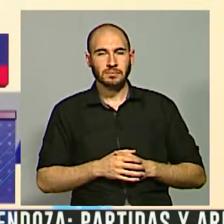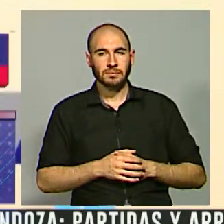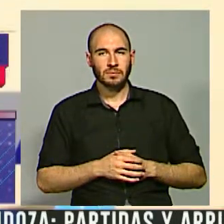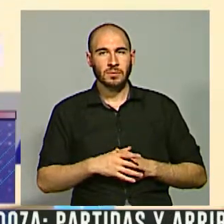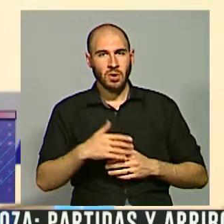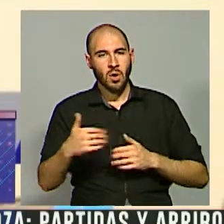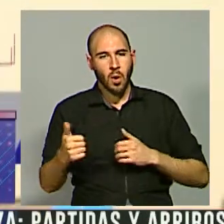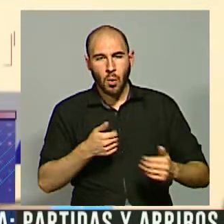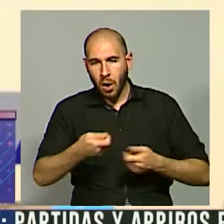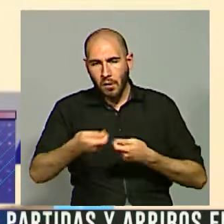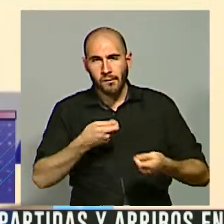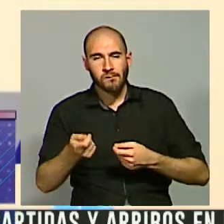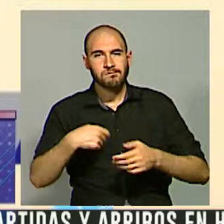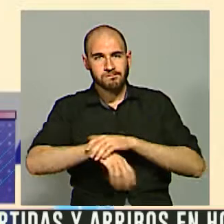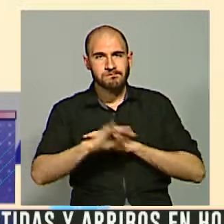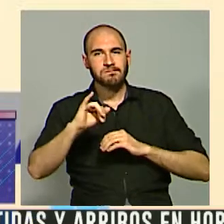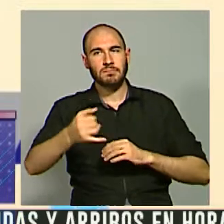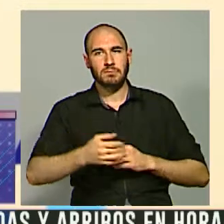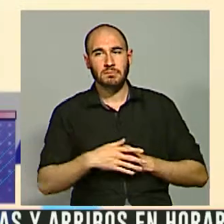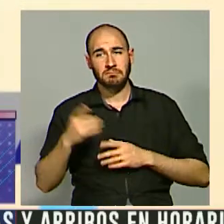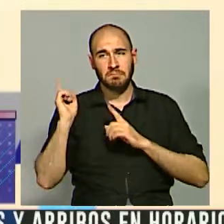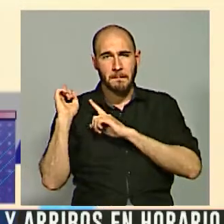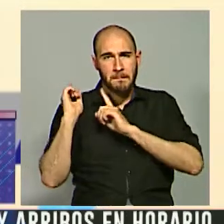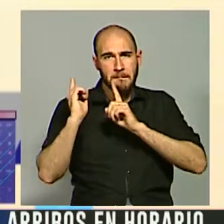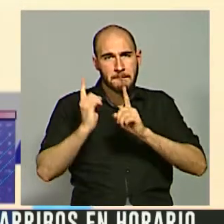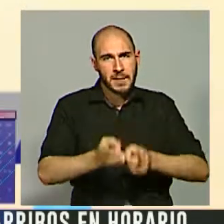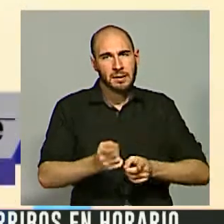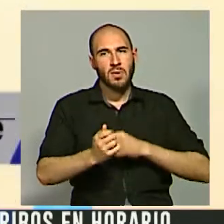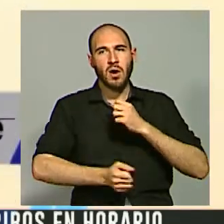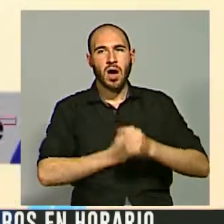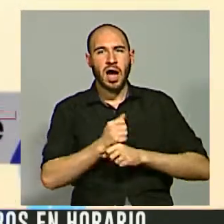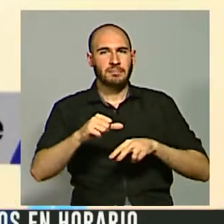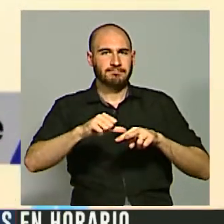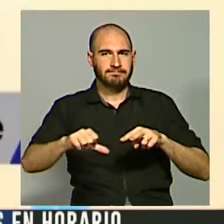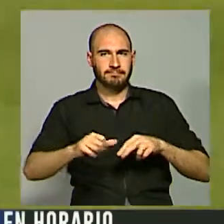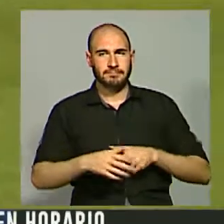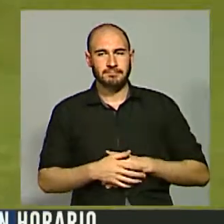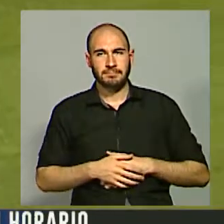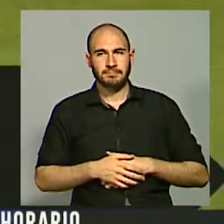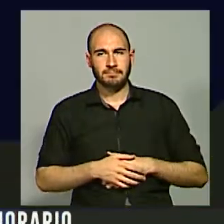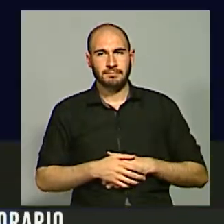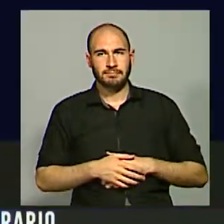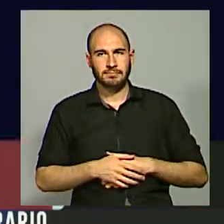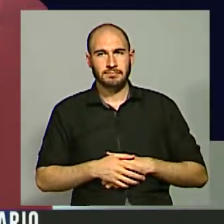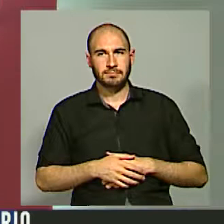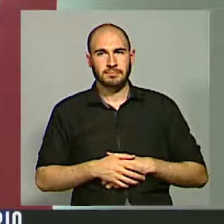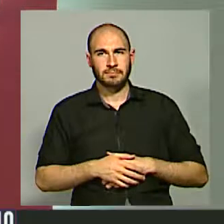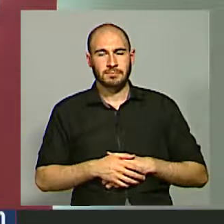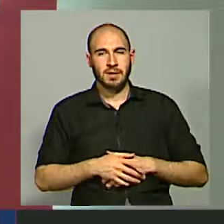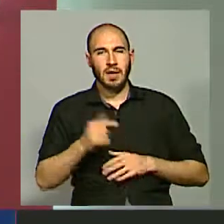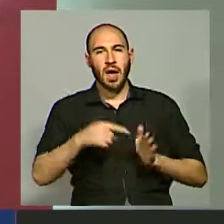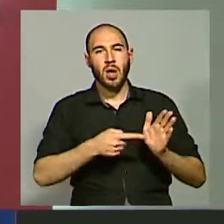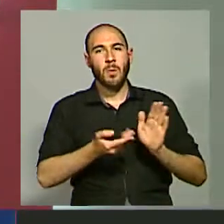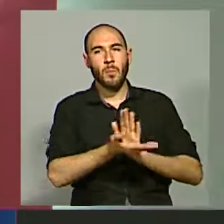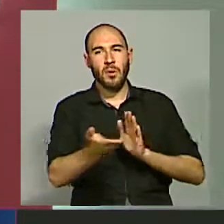Nos da juego, nos da fútbol, lo venía haciendo en un gran nivel hasta que tuvo la lesión. Compartíamos